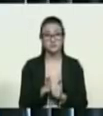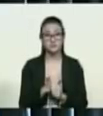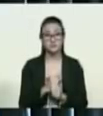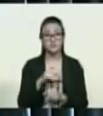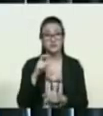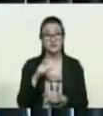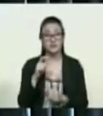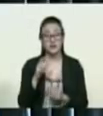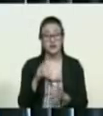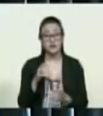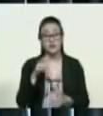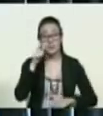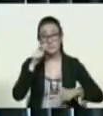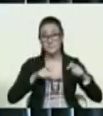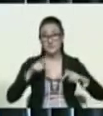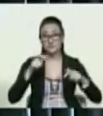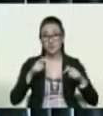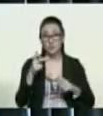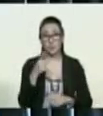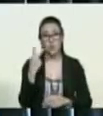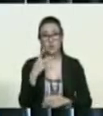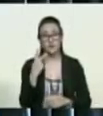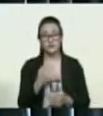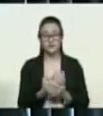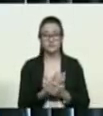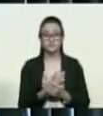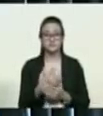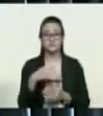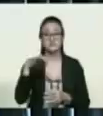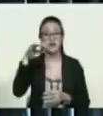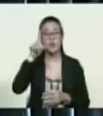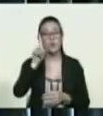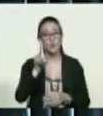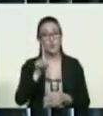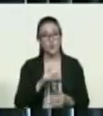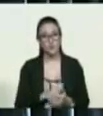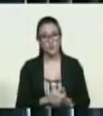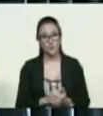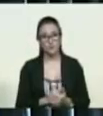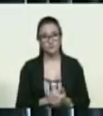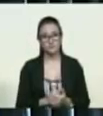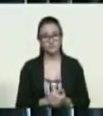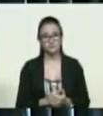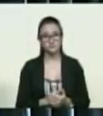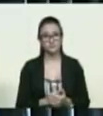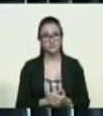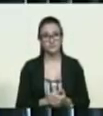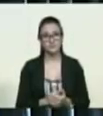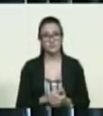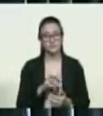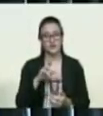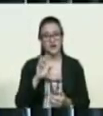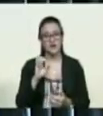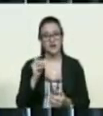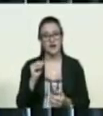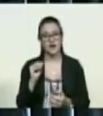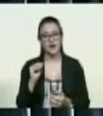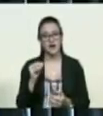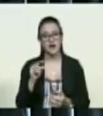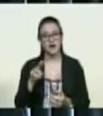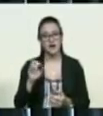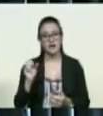de altos personeros políticos. Ya apareció uno, dos más bien, Requesén,